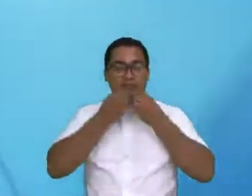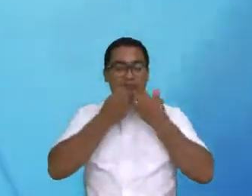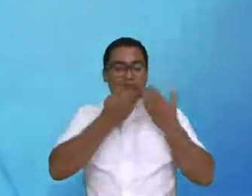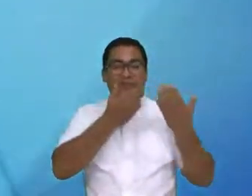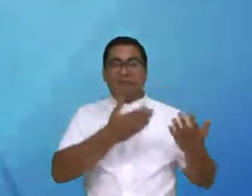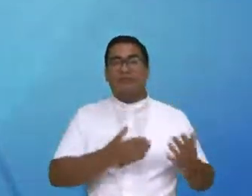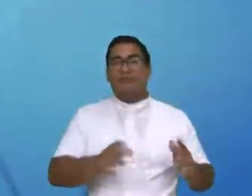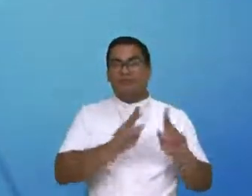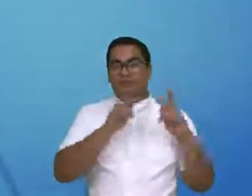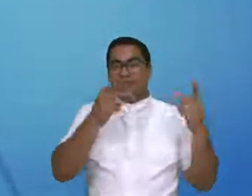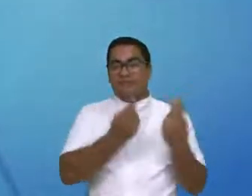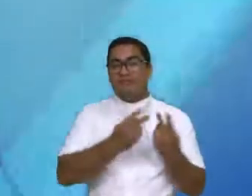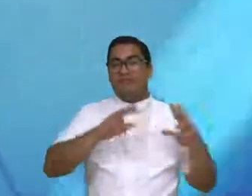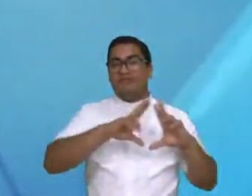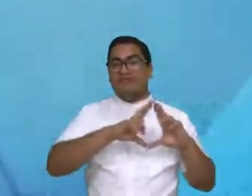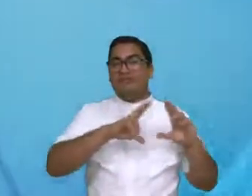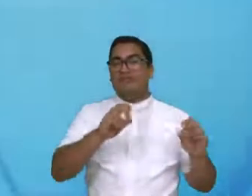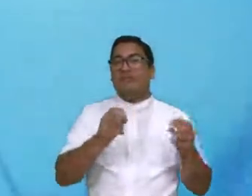de,